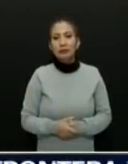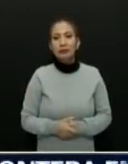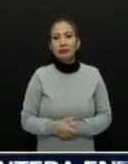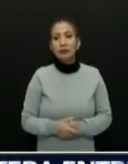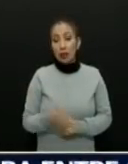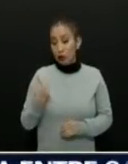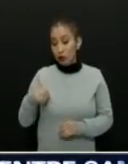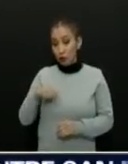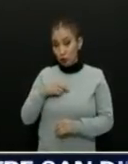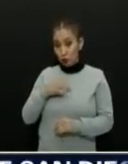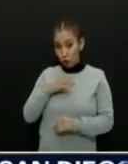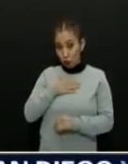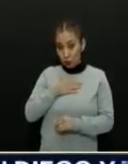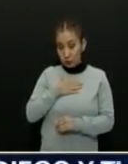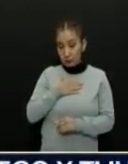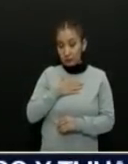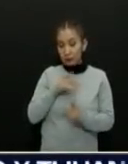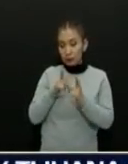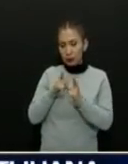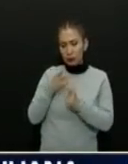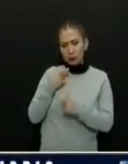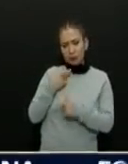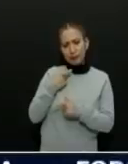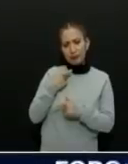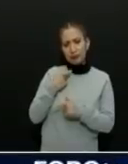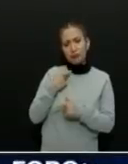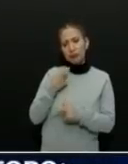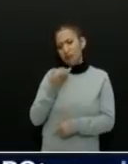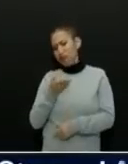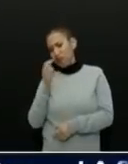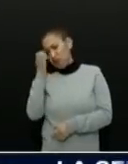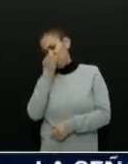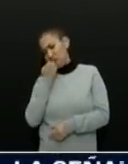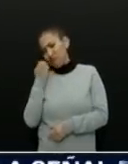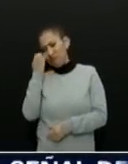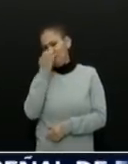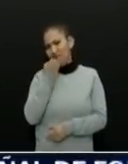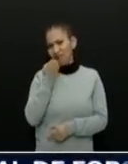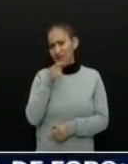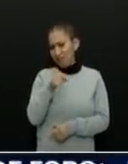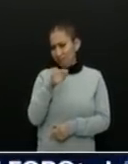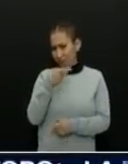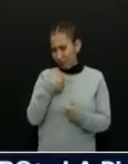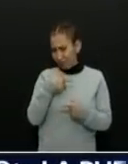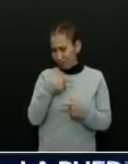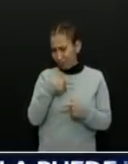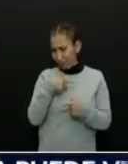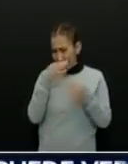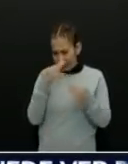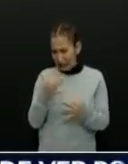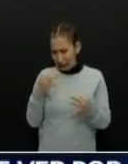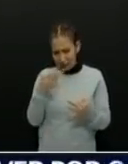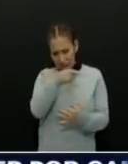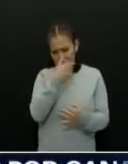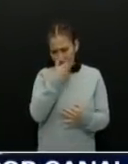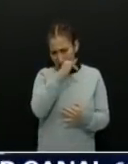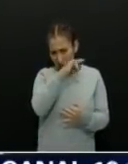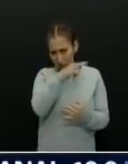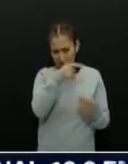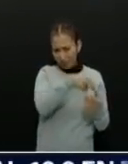y nosotros consideramos que no era la persona idónea,